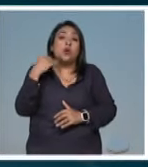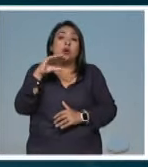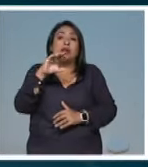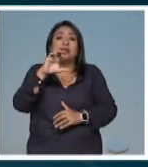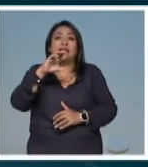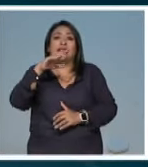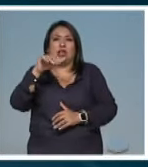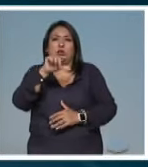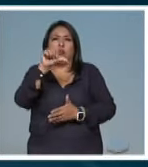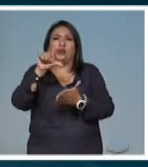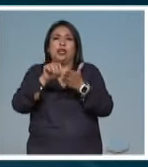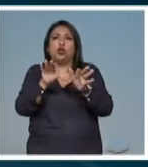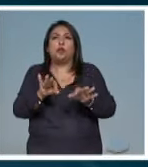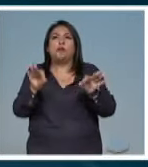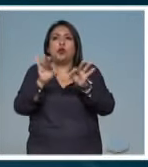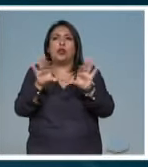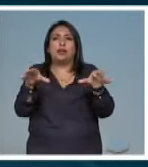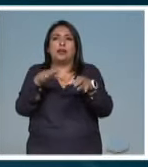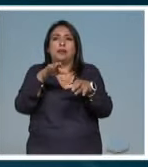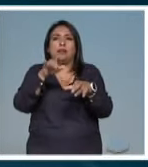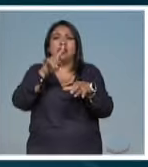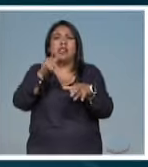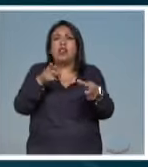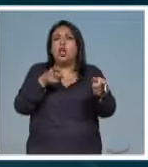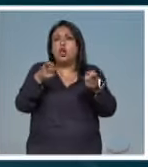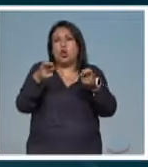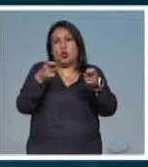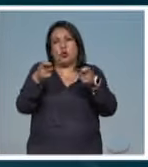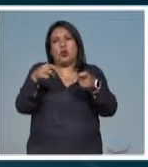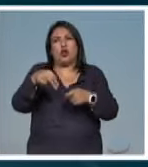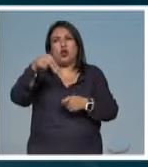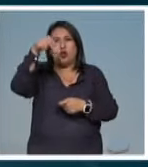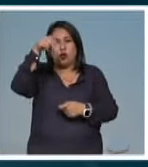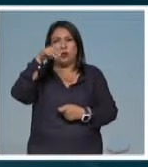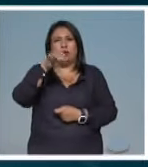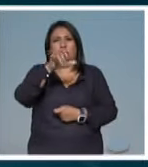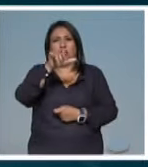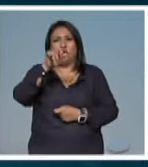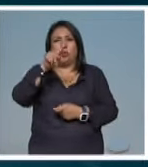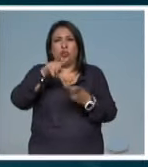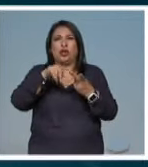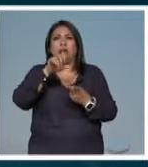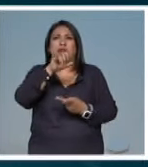un centro importante en el Imperio Mitanni que controlaba gran parte del norte de Mesopotamia y